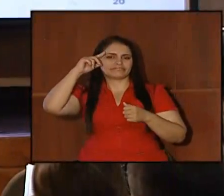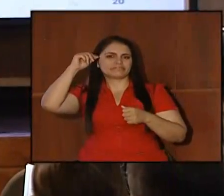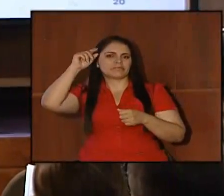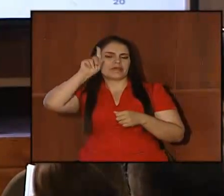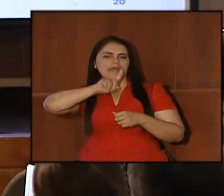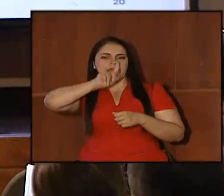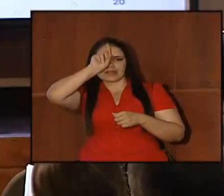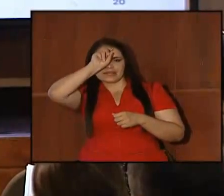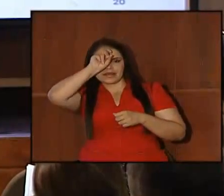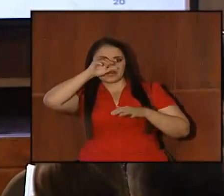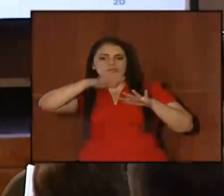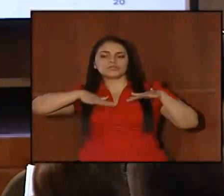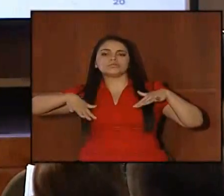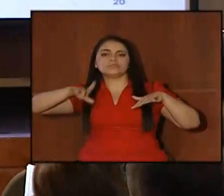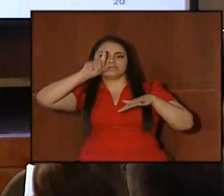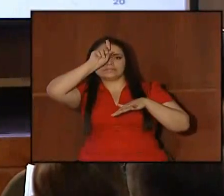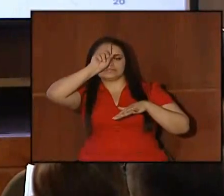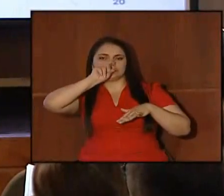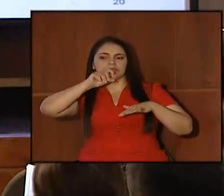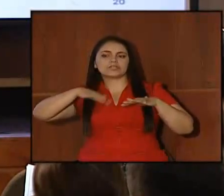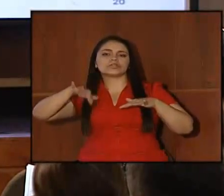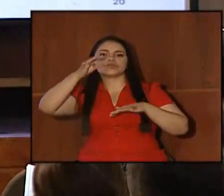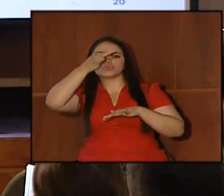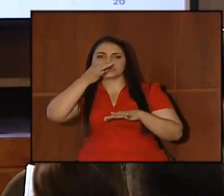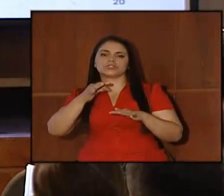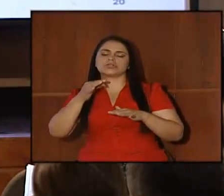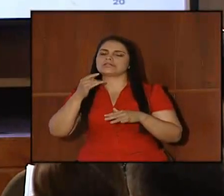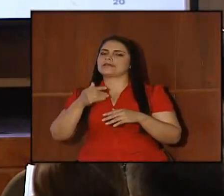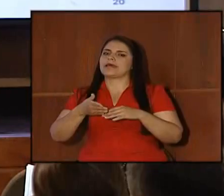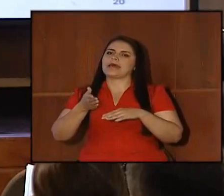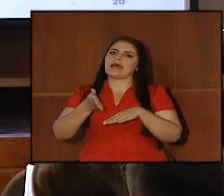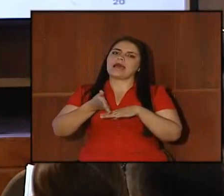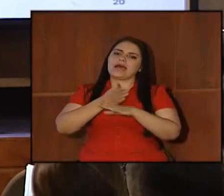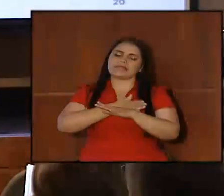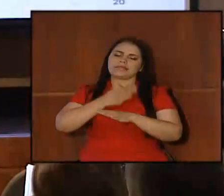Porque es la zona más sucia, por así decirlo, donde hay,